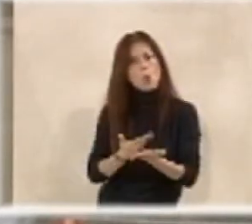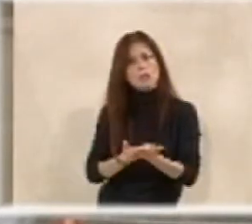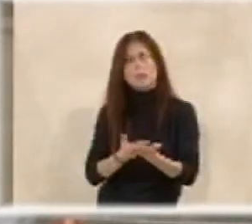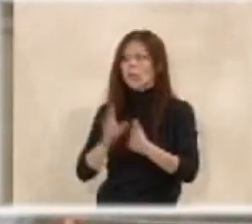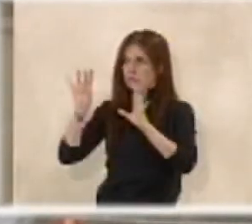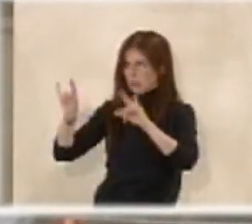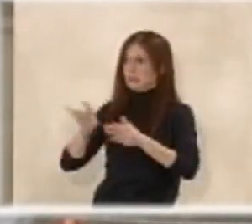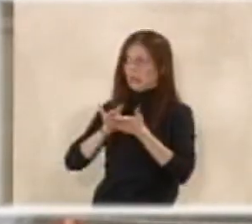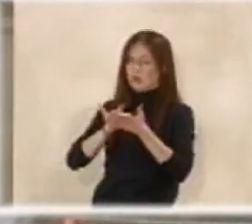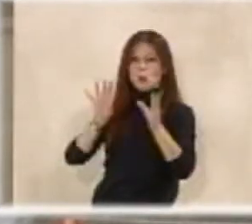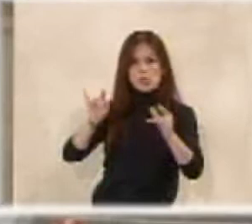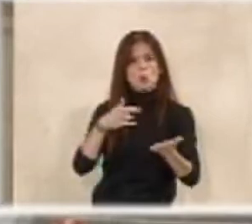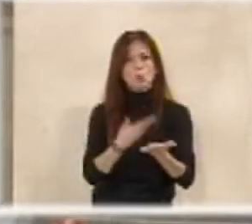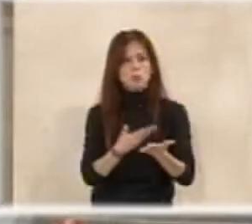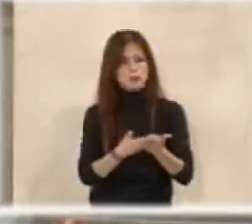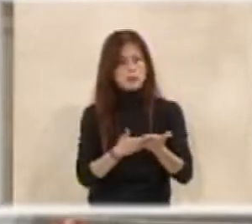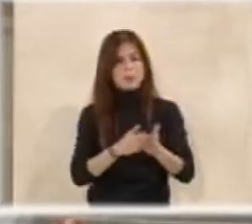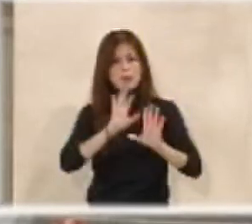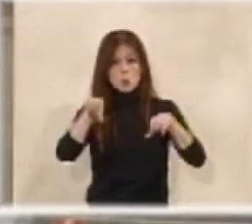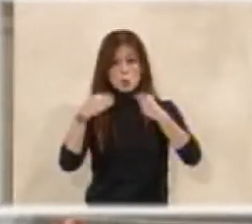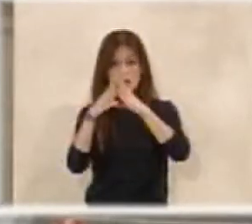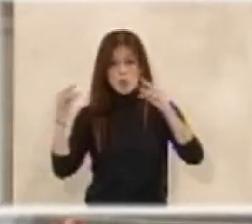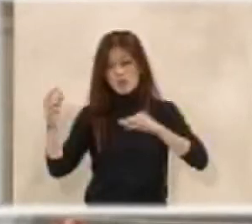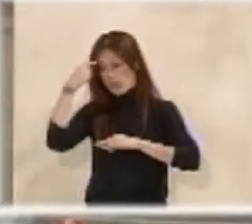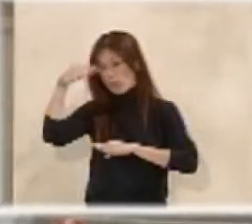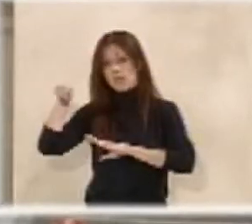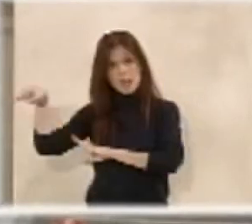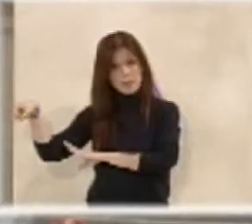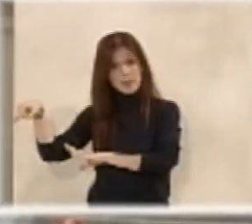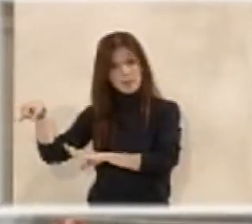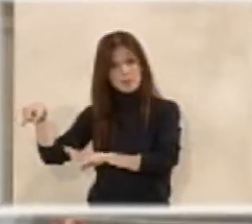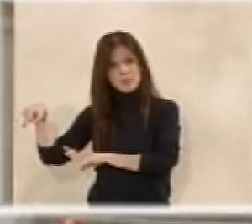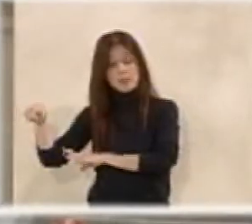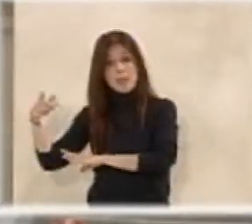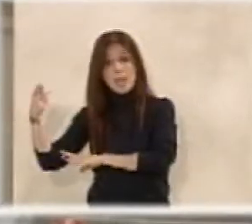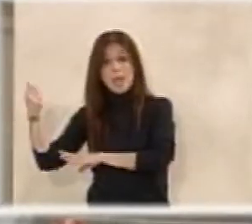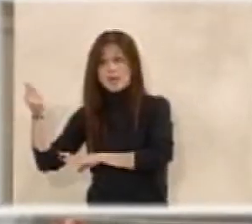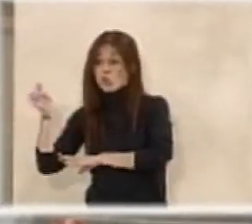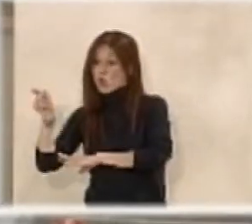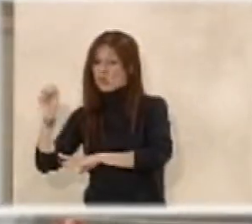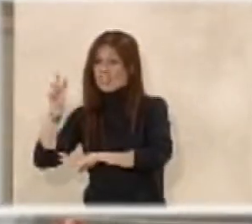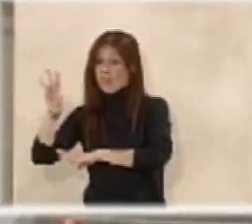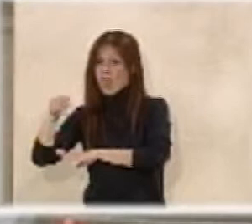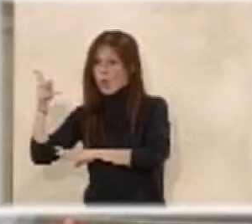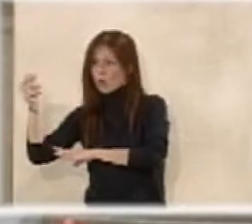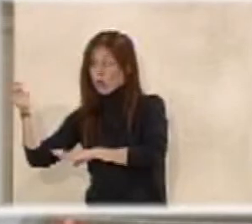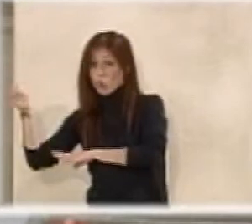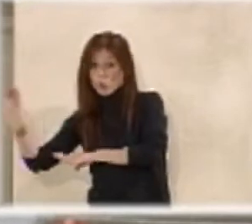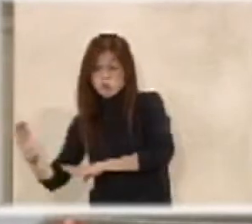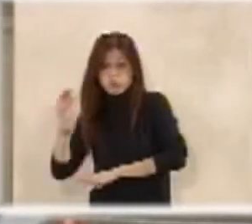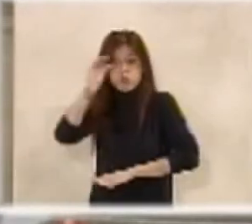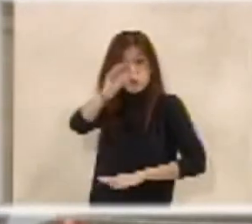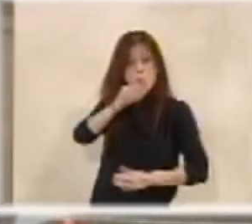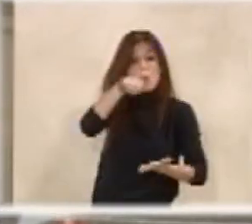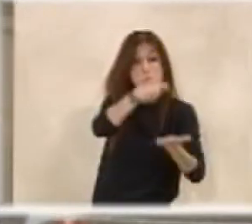servicio. La Junta sabe que con ese dinero se paga a los trabajadores que realizan